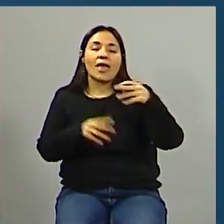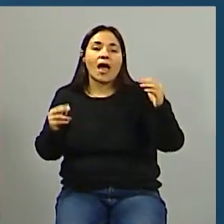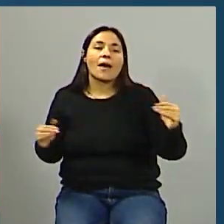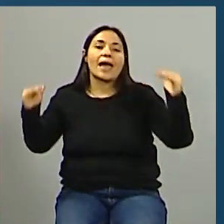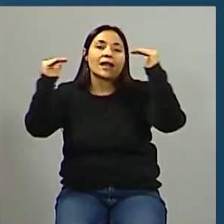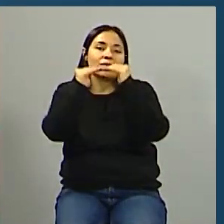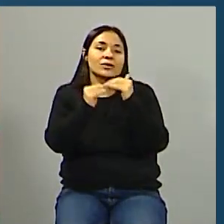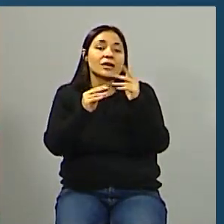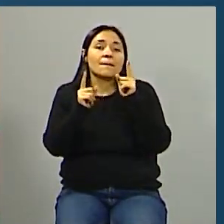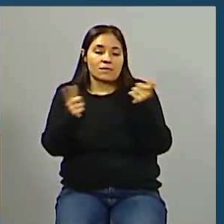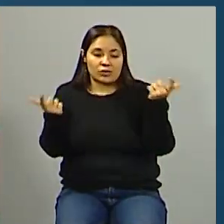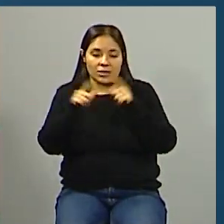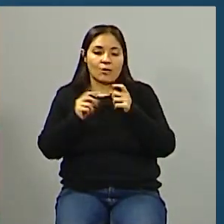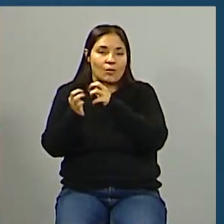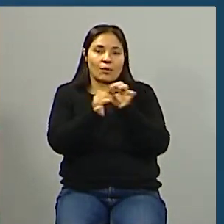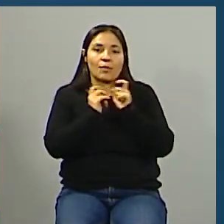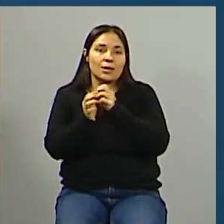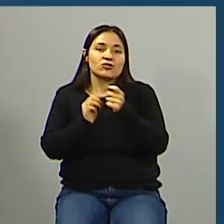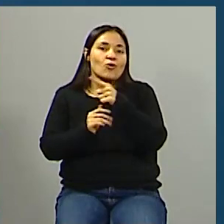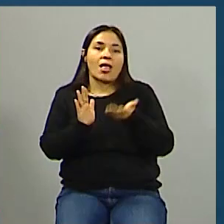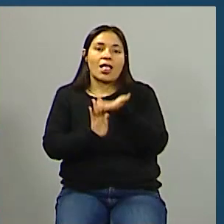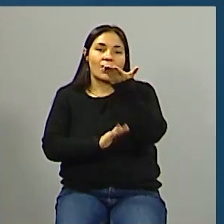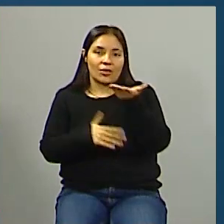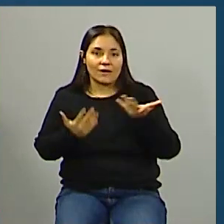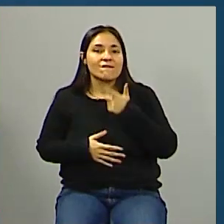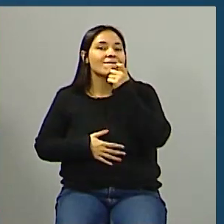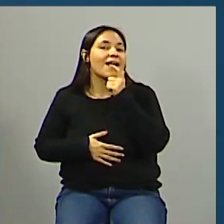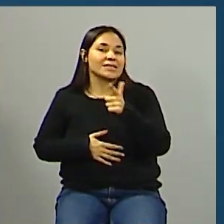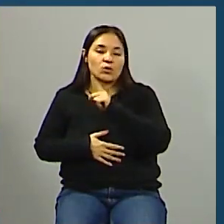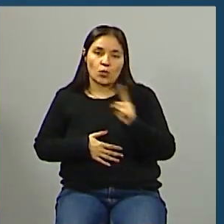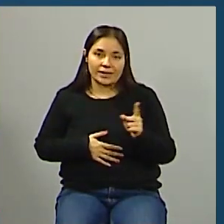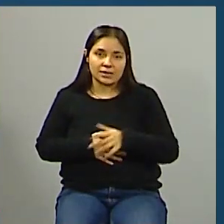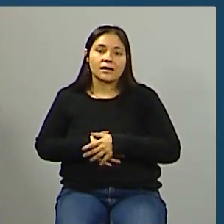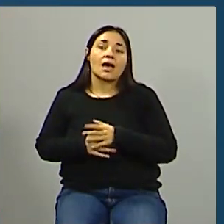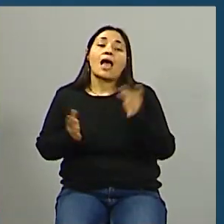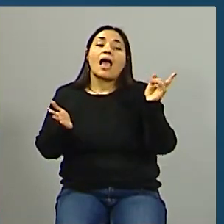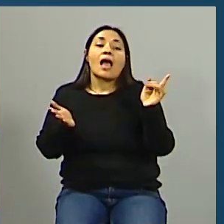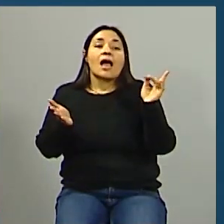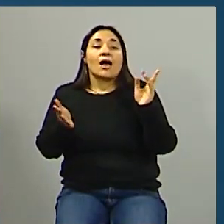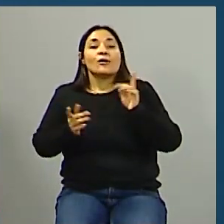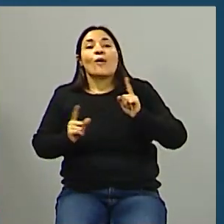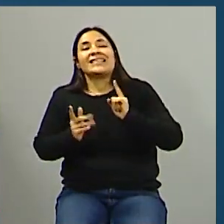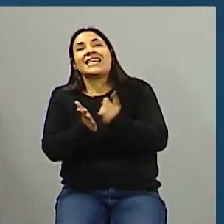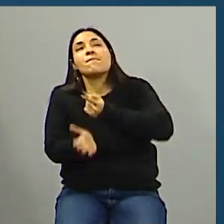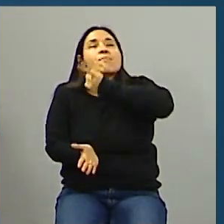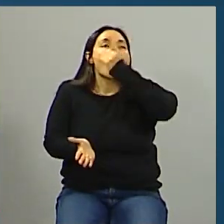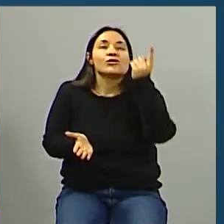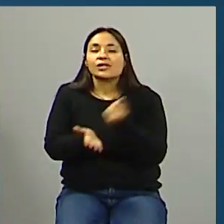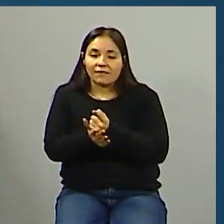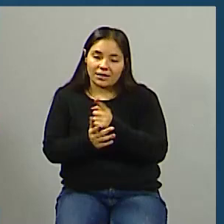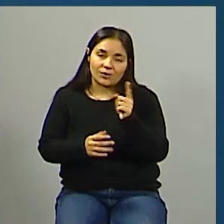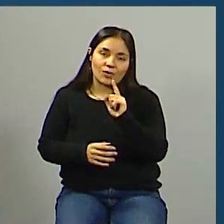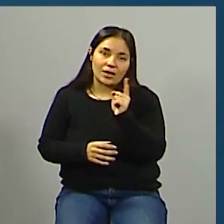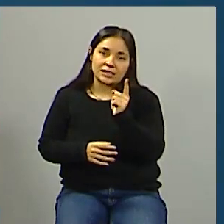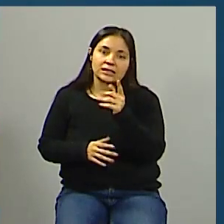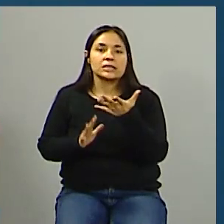paritaria. Bueno, entonces no es fácil, y yo diría que es imposible, pero bueno, se va buscando la